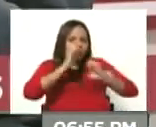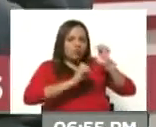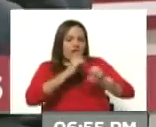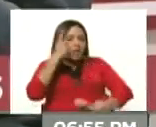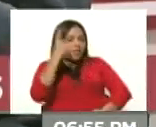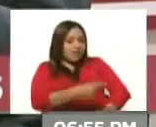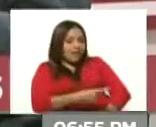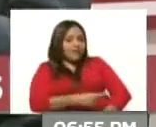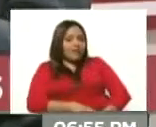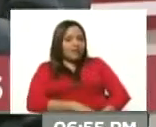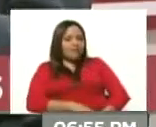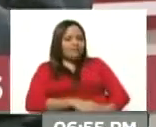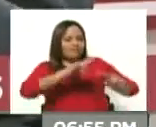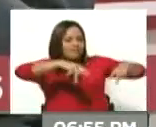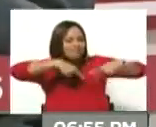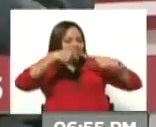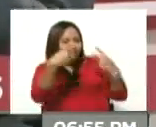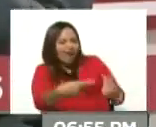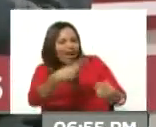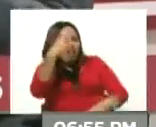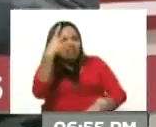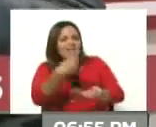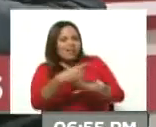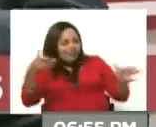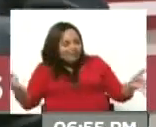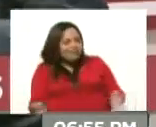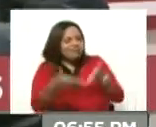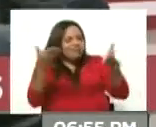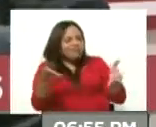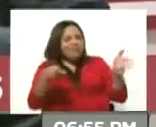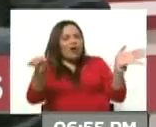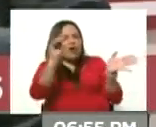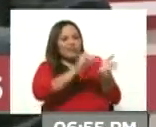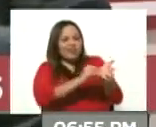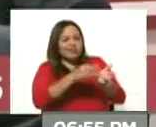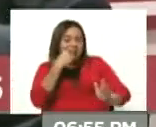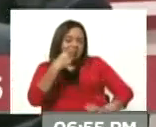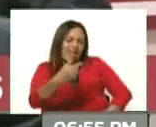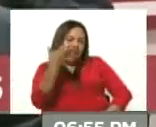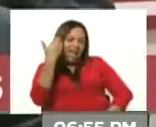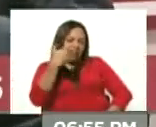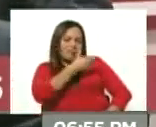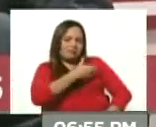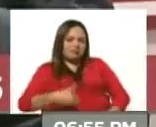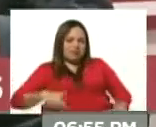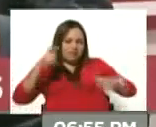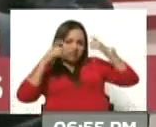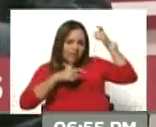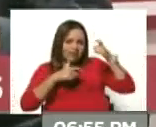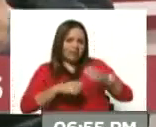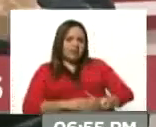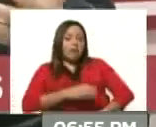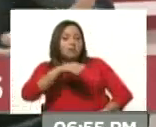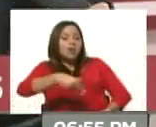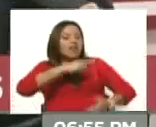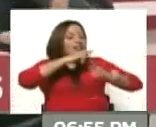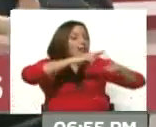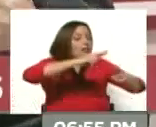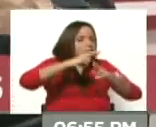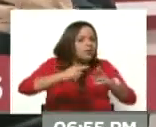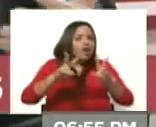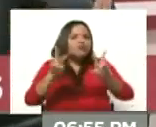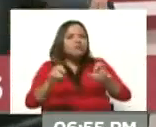que renovarse tienes que reimpulsarse diría el comandante chávez para darle respuesta a las nuevas